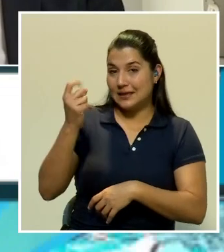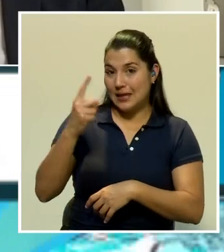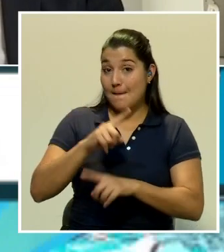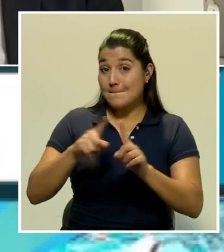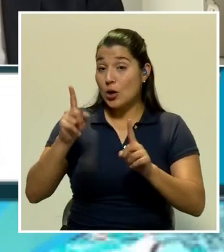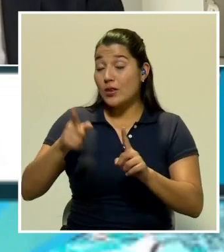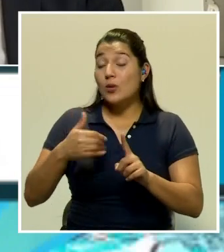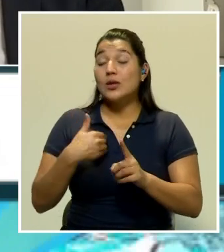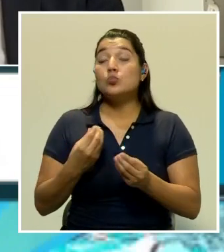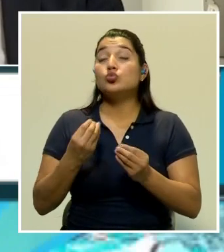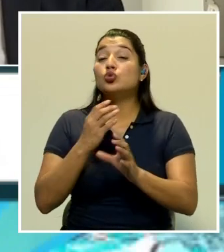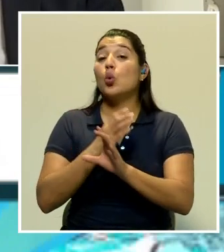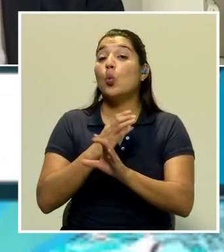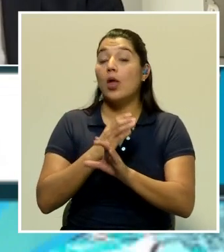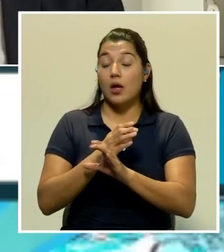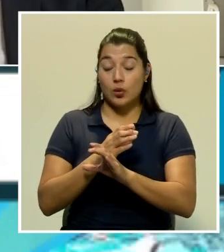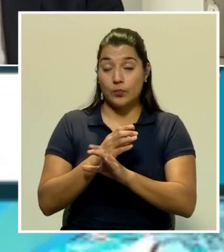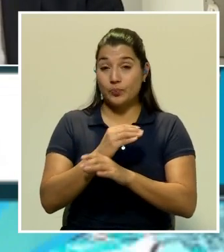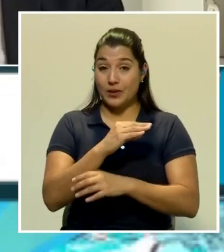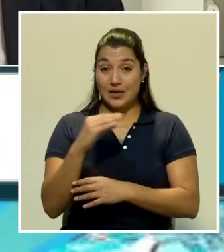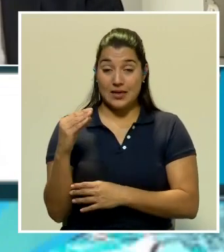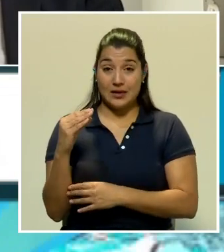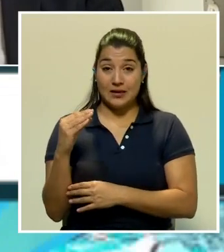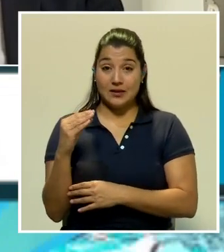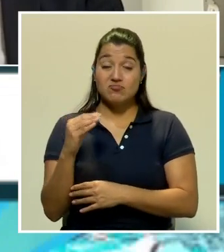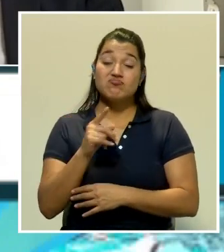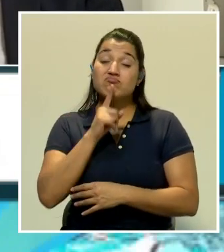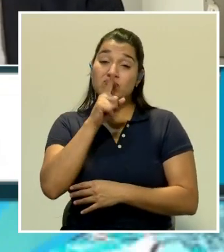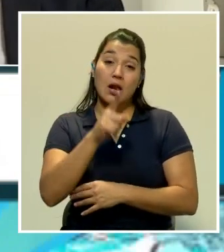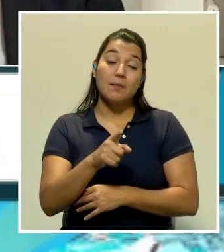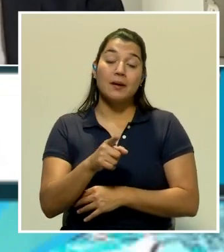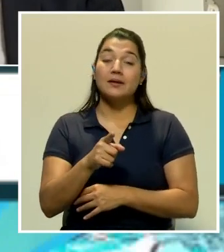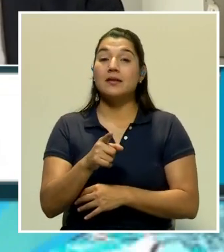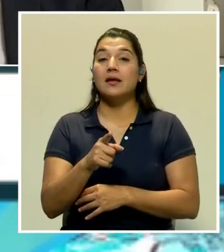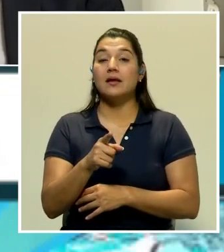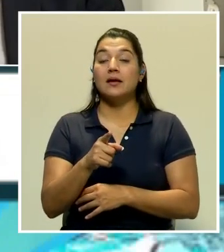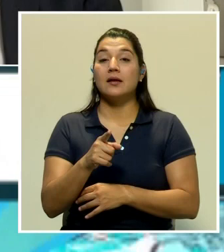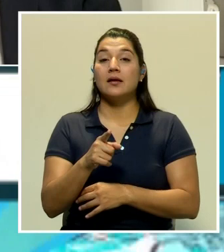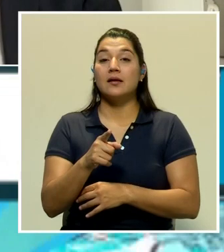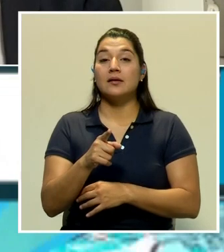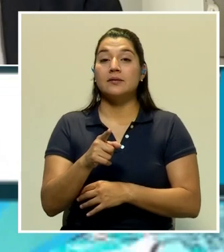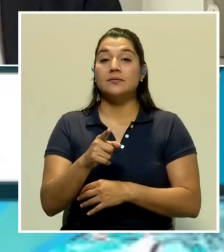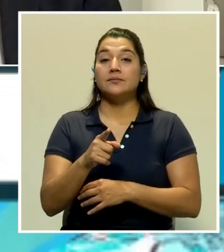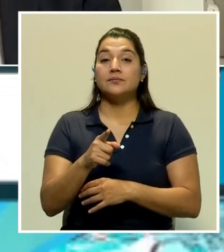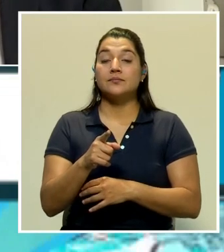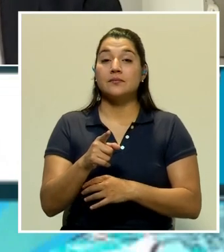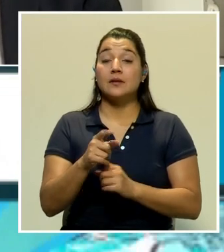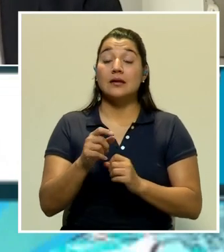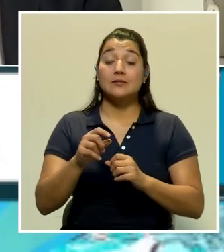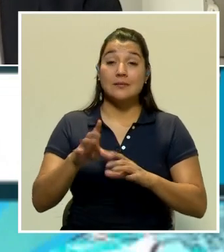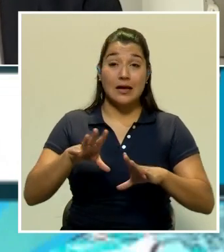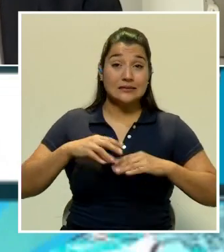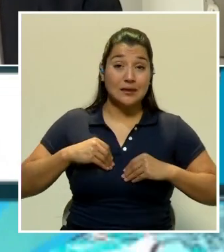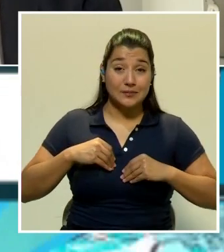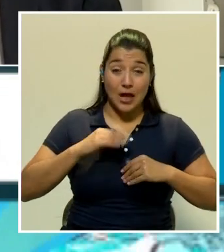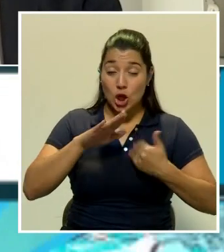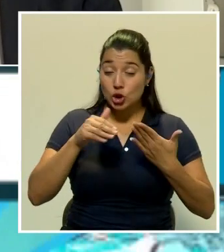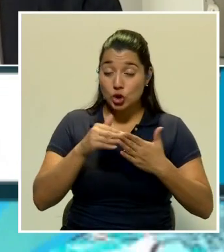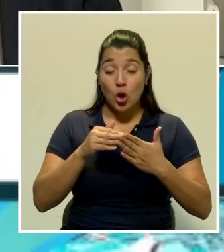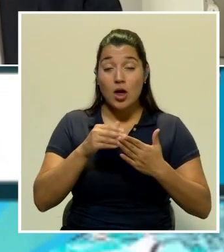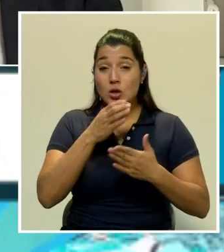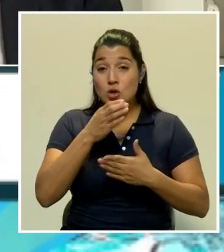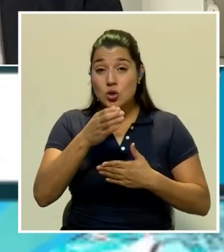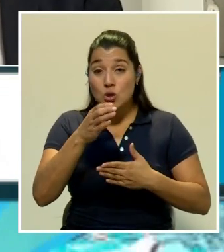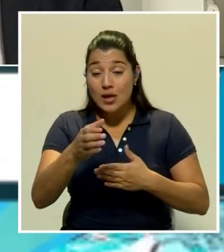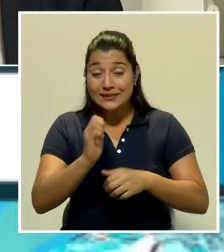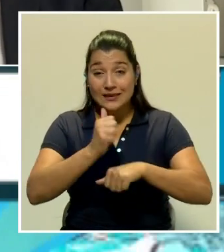mucho cuidado y realmente adherir a las recomendaciones de las autoridades